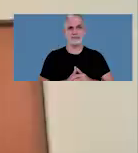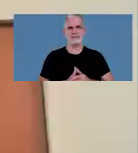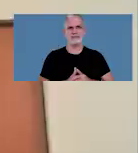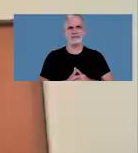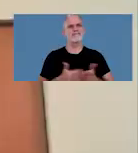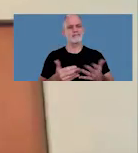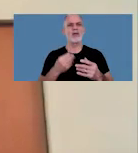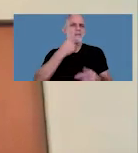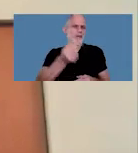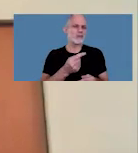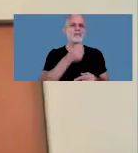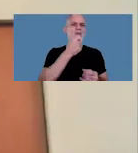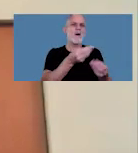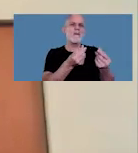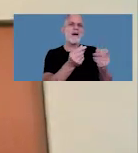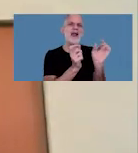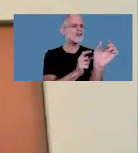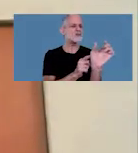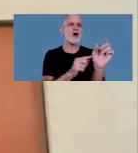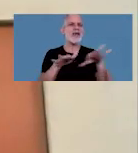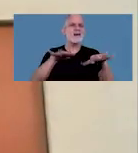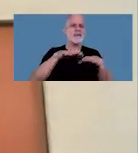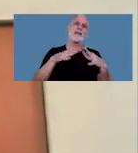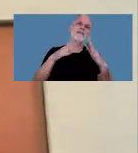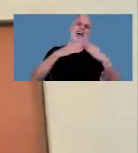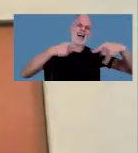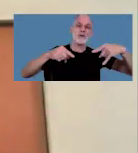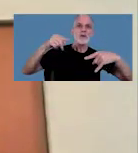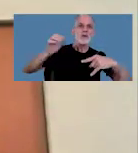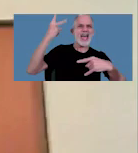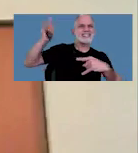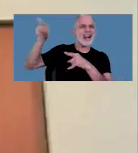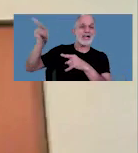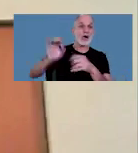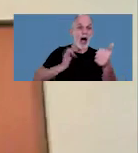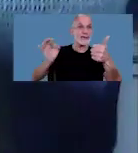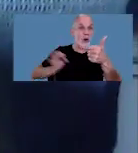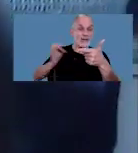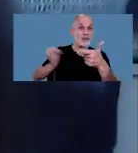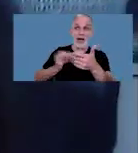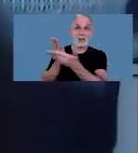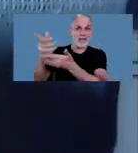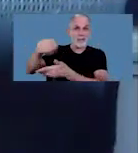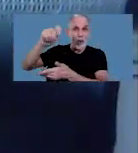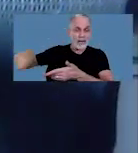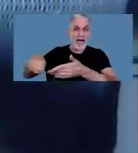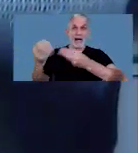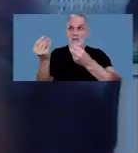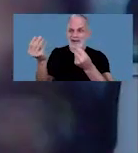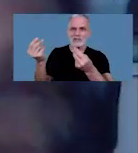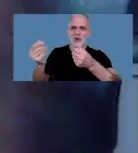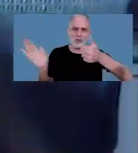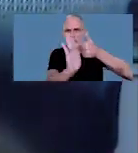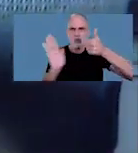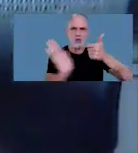En el caso de evaluación de inmuebles en el exterior, ¿cada año tengo que hacer una tasación? Sí, señor. Sí, y cada año